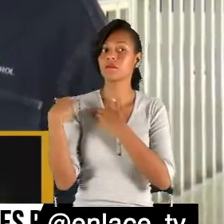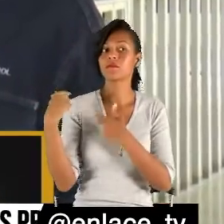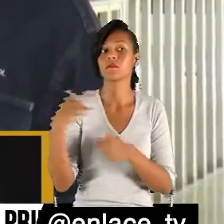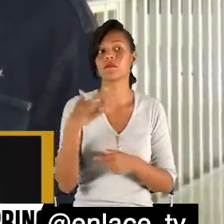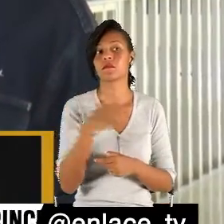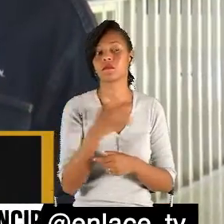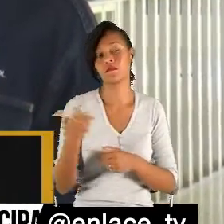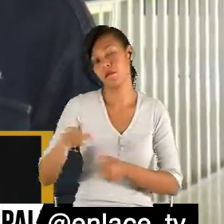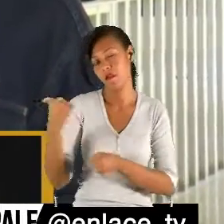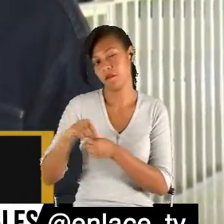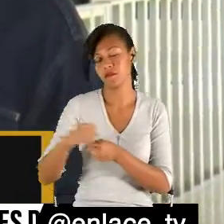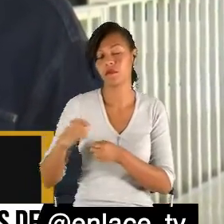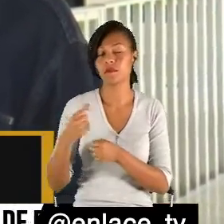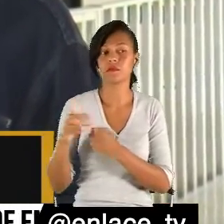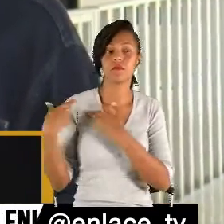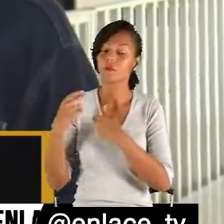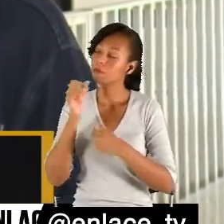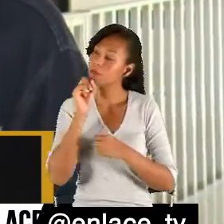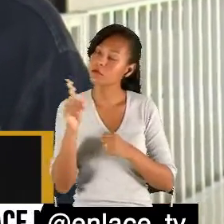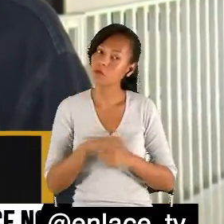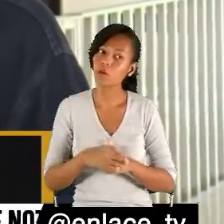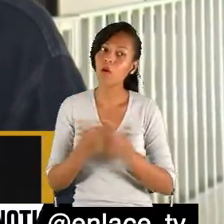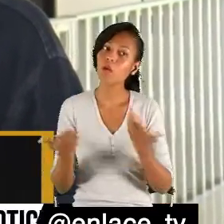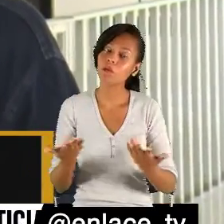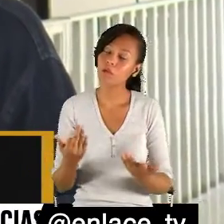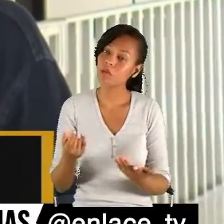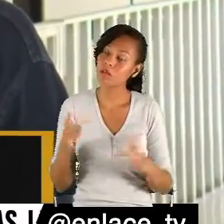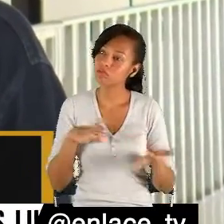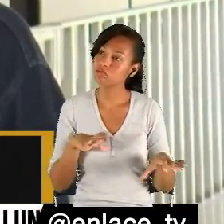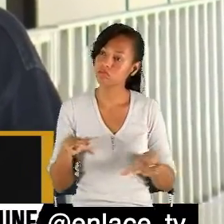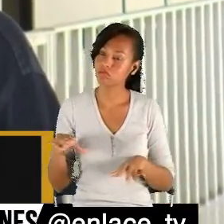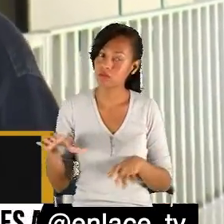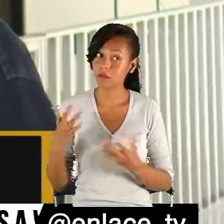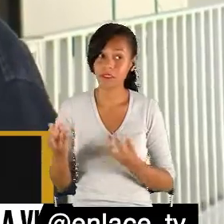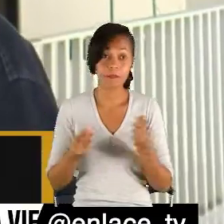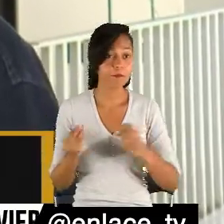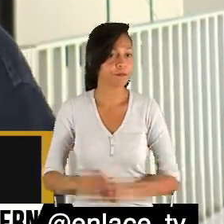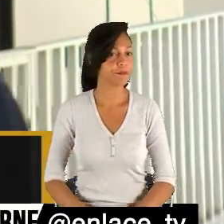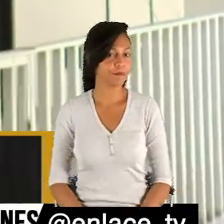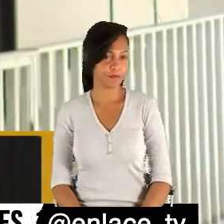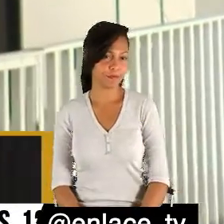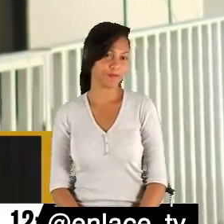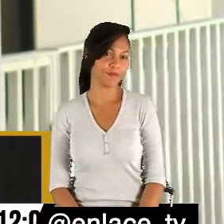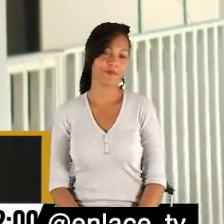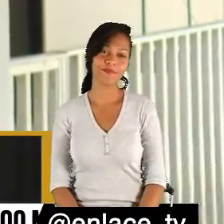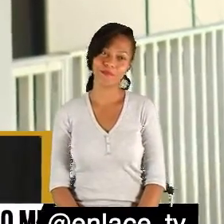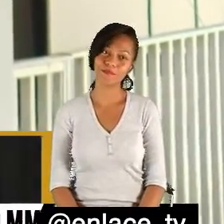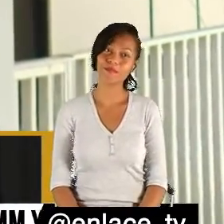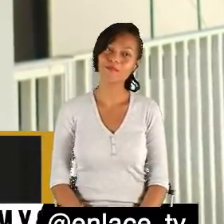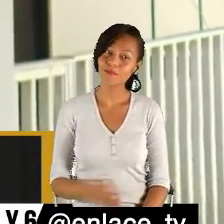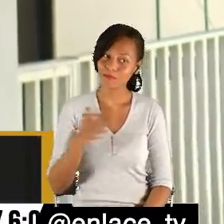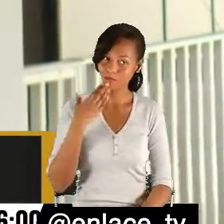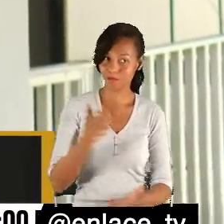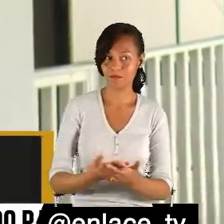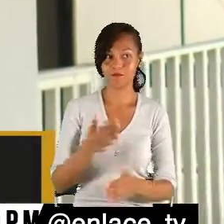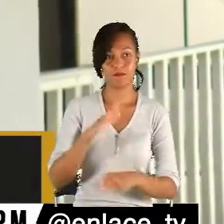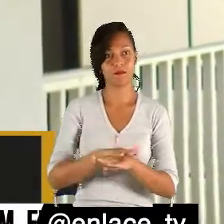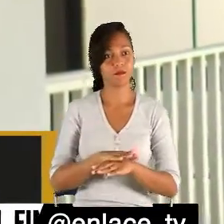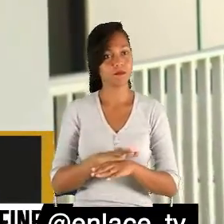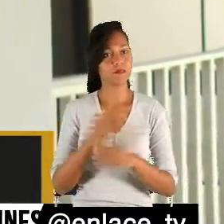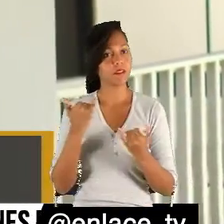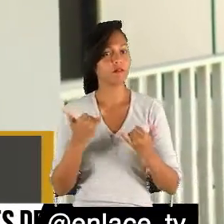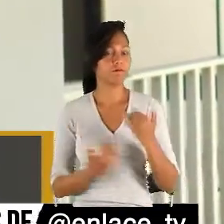noticias y que podemos decir hasta el momento como transcurre esta jornada buenas tardes estamos iniciando